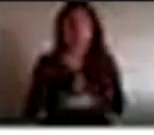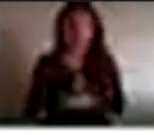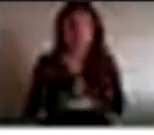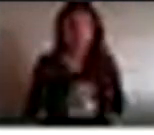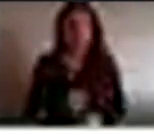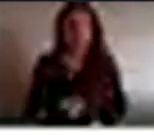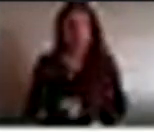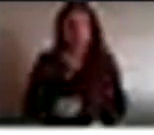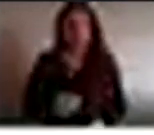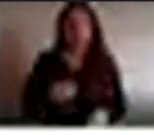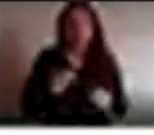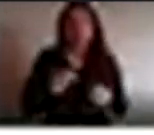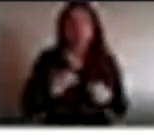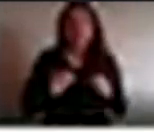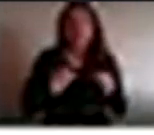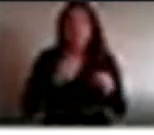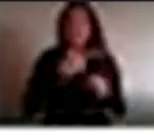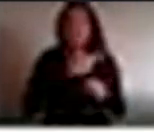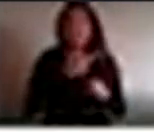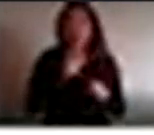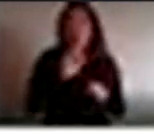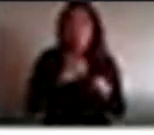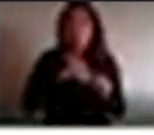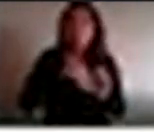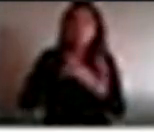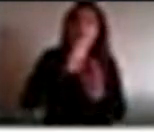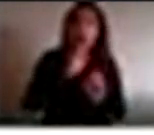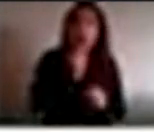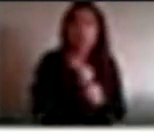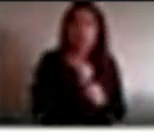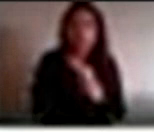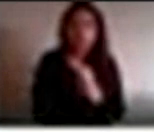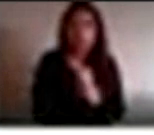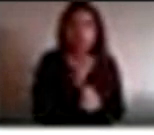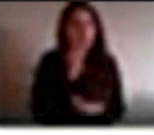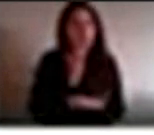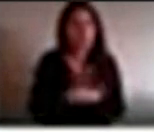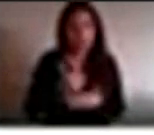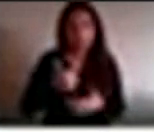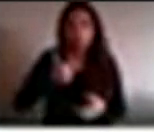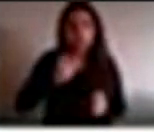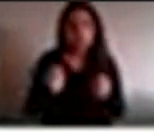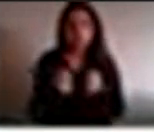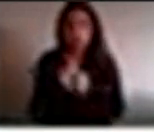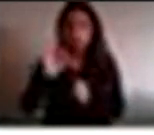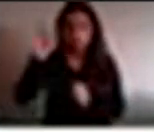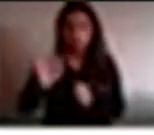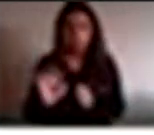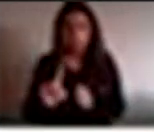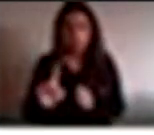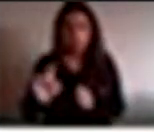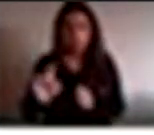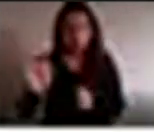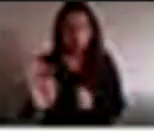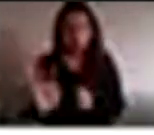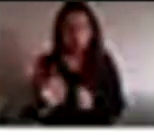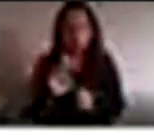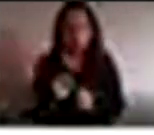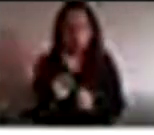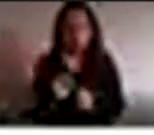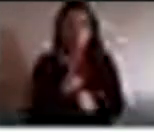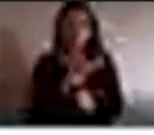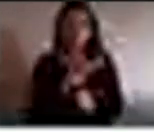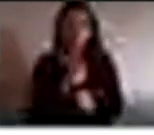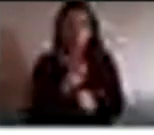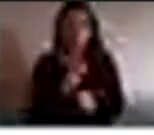que tengan 100 o más trabajadores como dotación personal. Y la segunda obligación que se